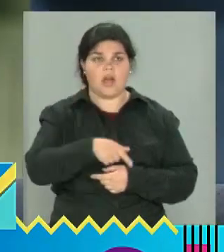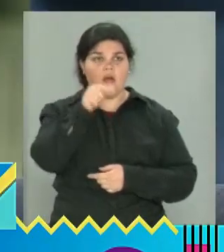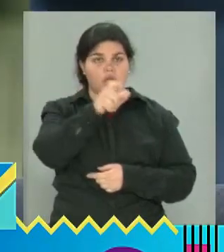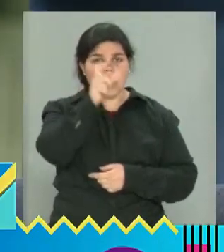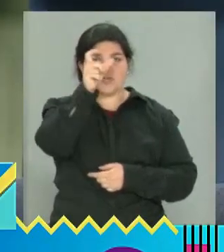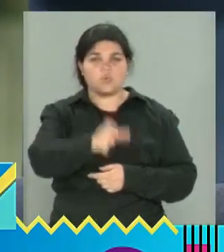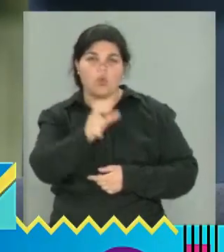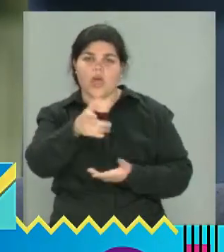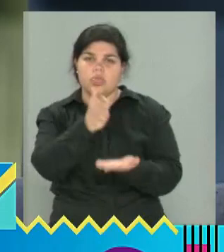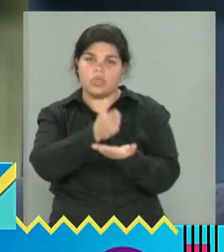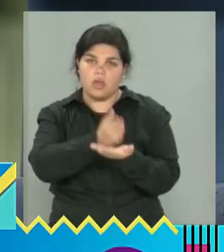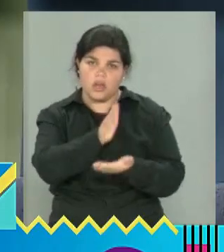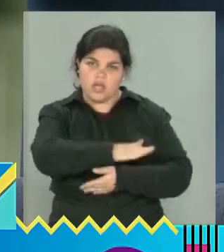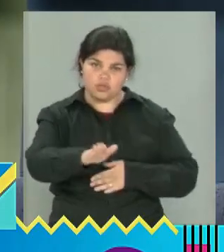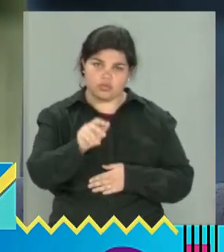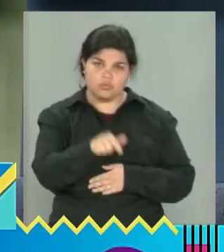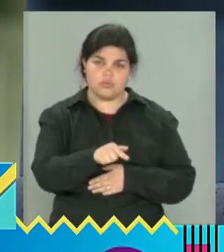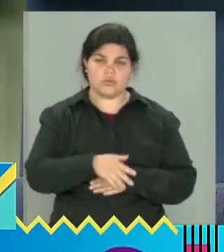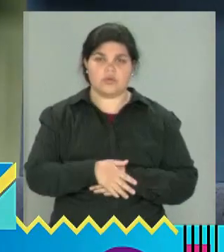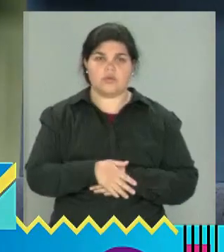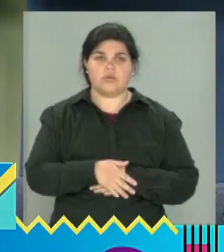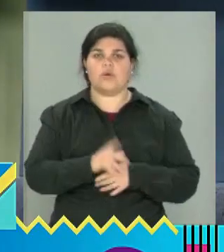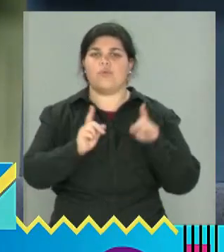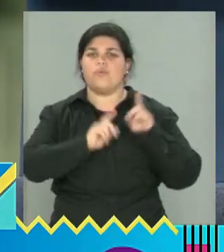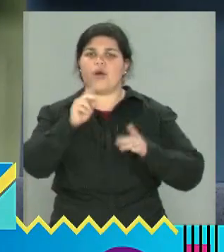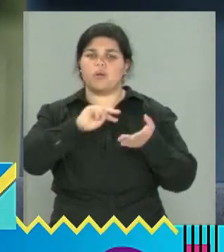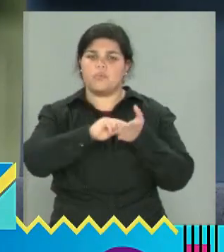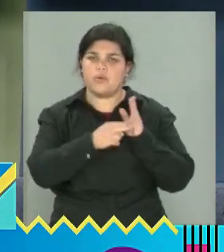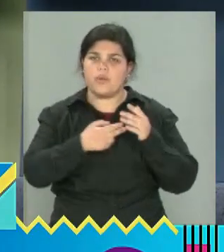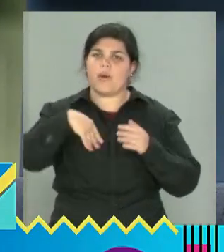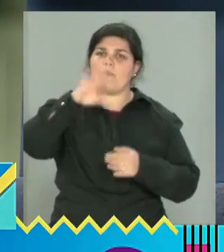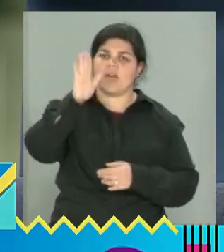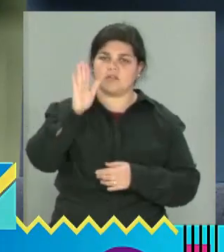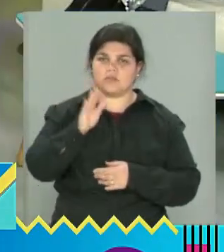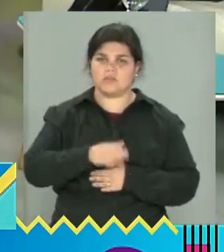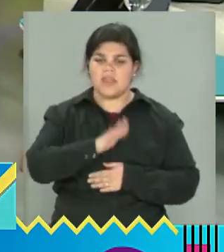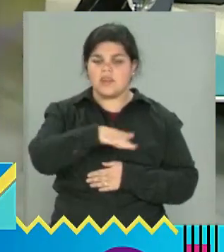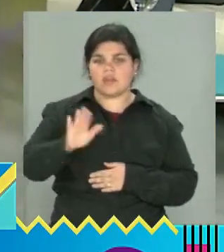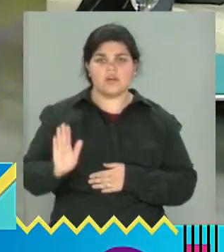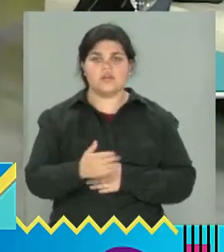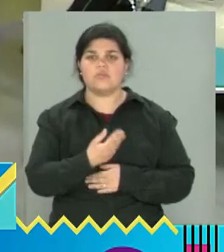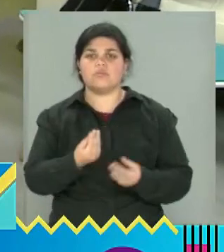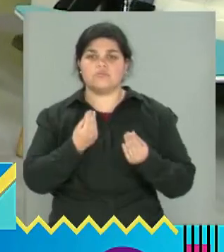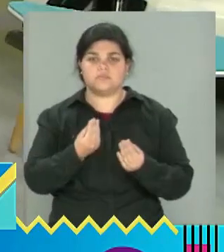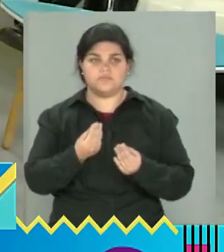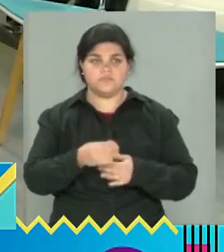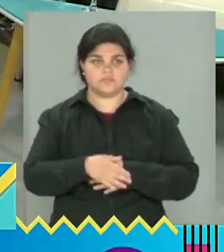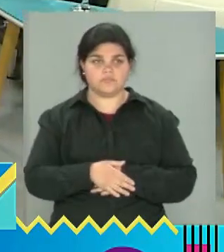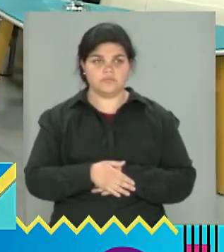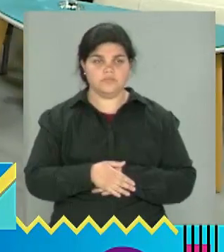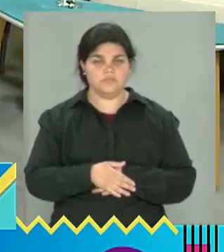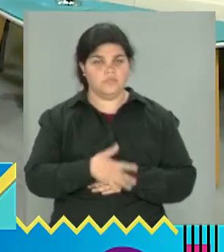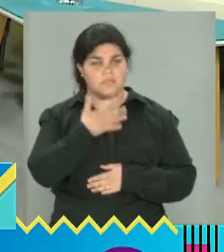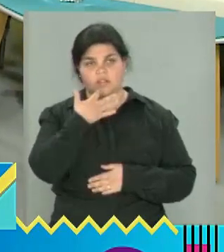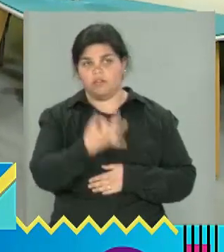derecho, pero ¿cuáles son las problemáticas centrales que tenemos de la infancia en la provincia? Bueno, es que en realidad es